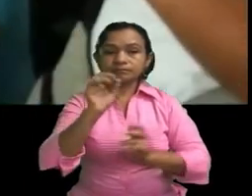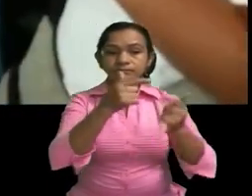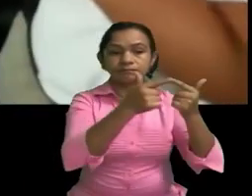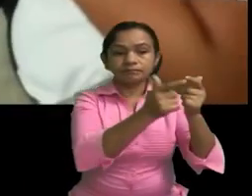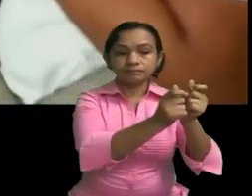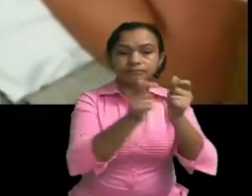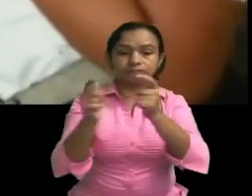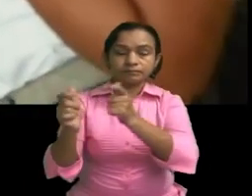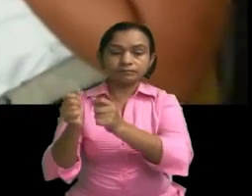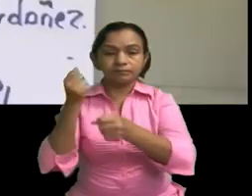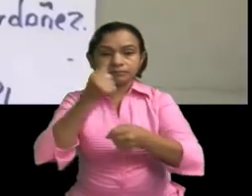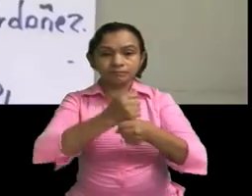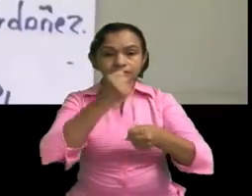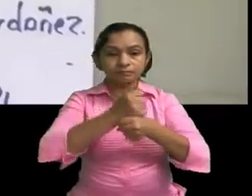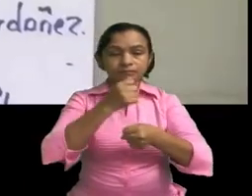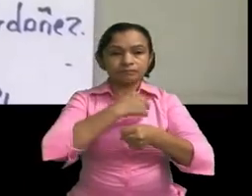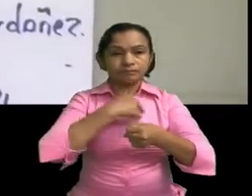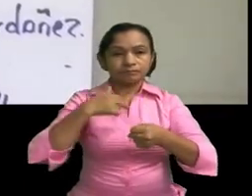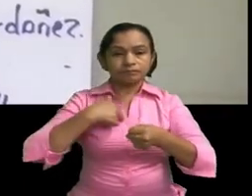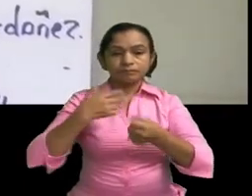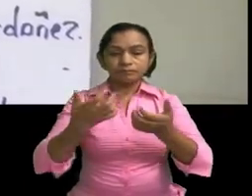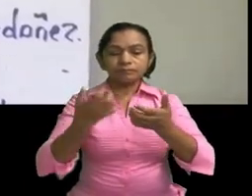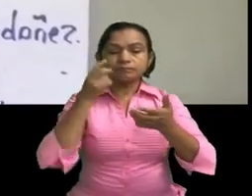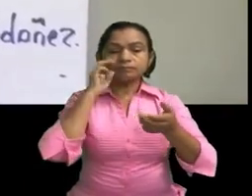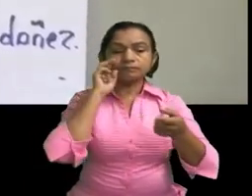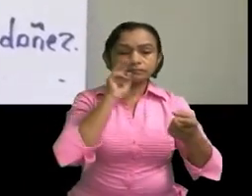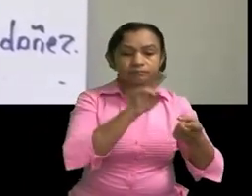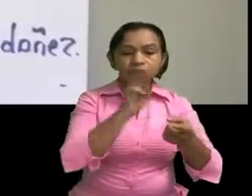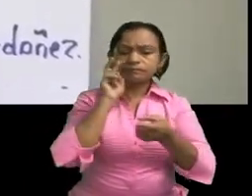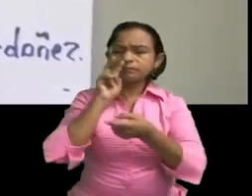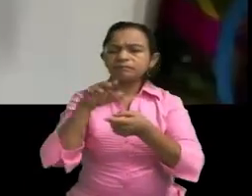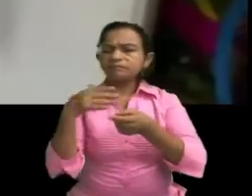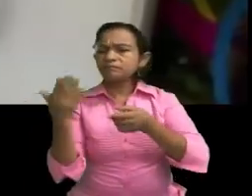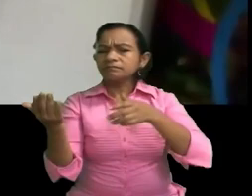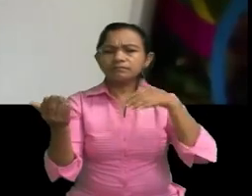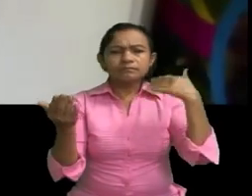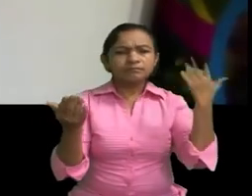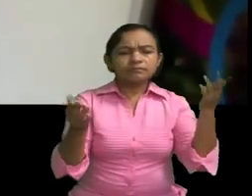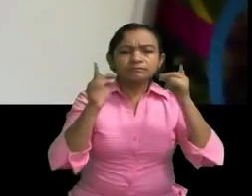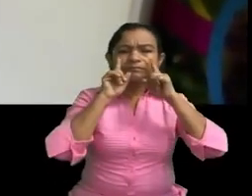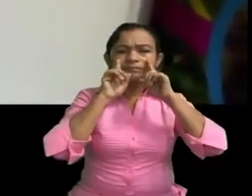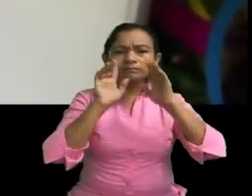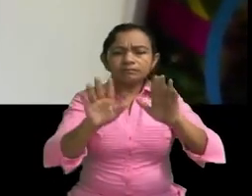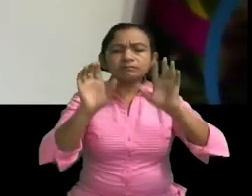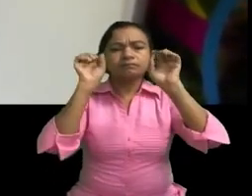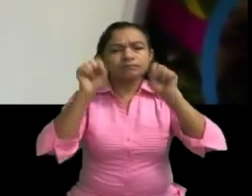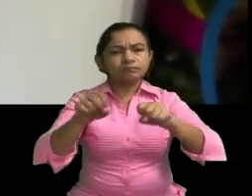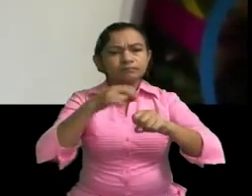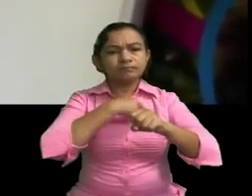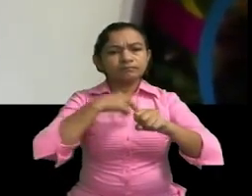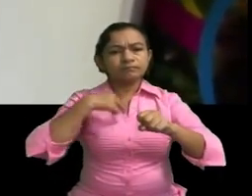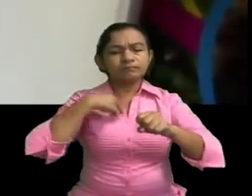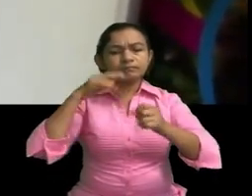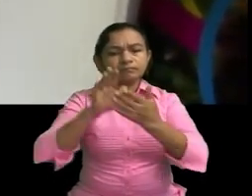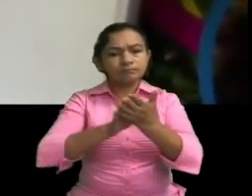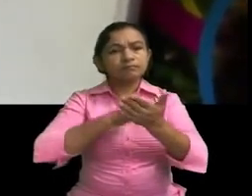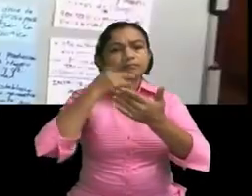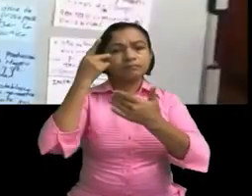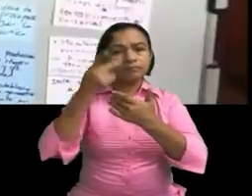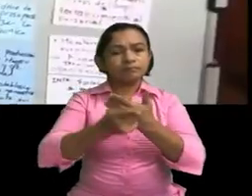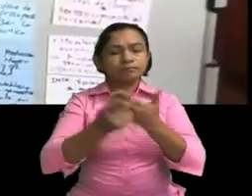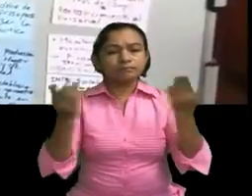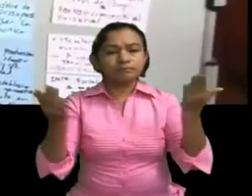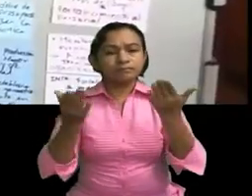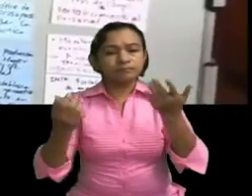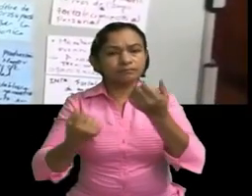de trabajo, quienes se dieron a la tarea de identificar cuáles son las acciones de conservación que se pueden realizar en este programa y cómo se